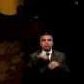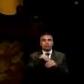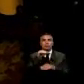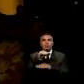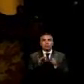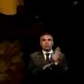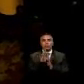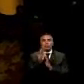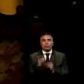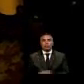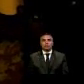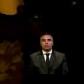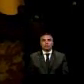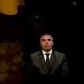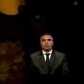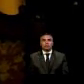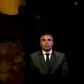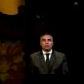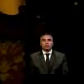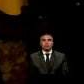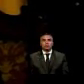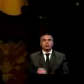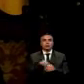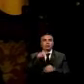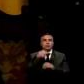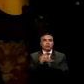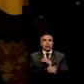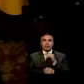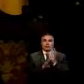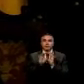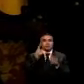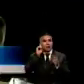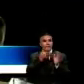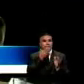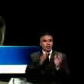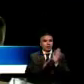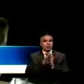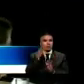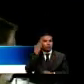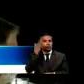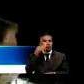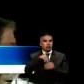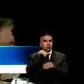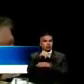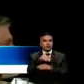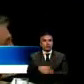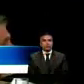de nuestra nación, de nuestro país, el Ecuador.